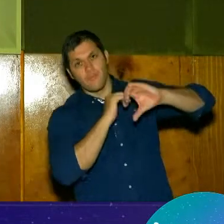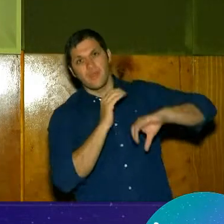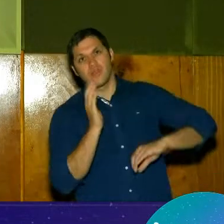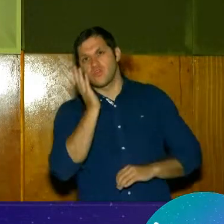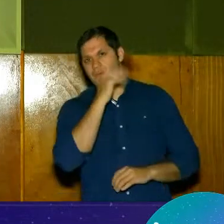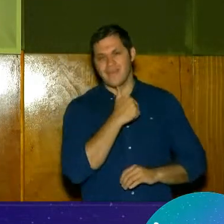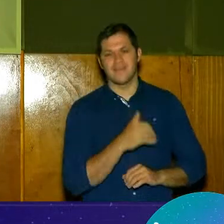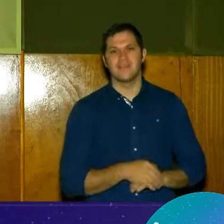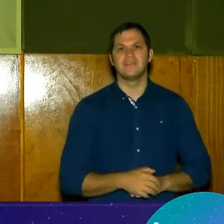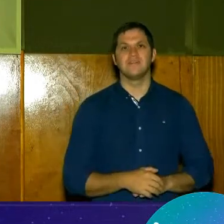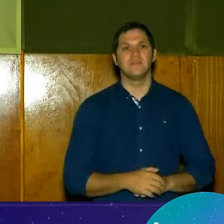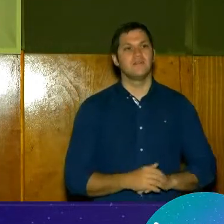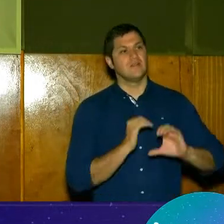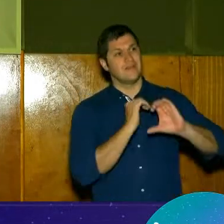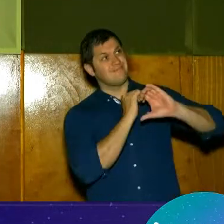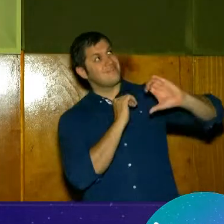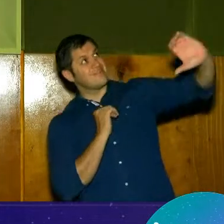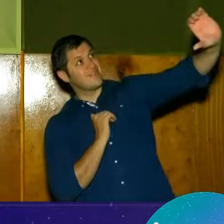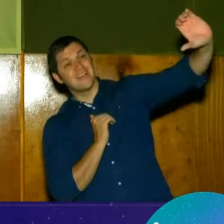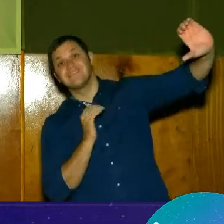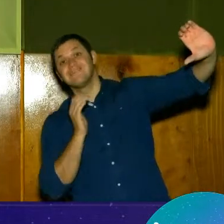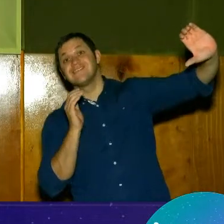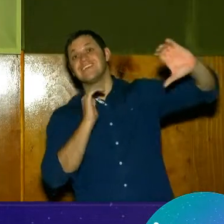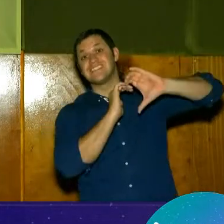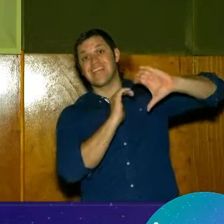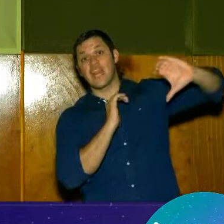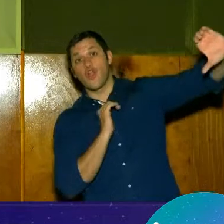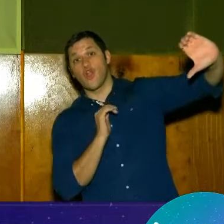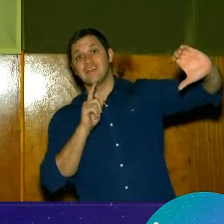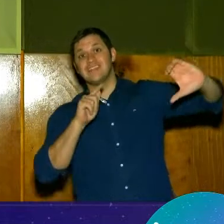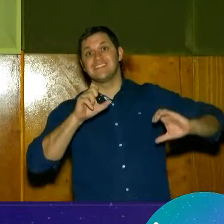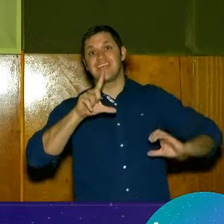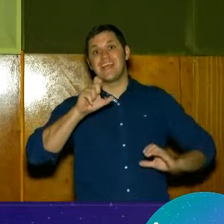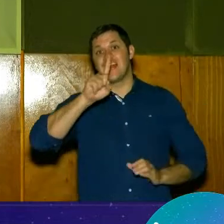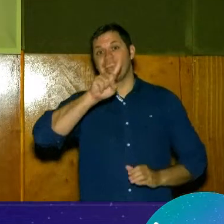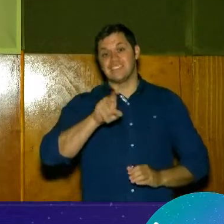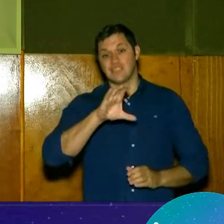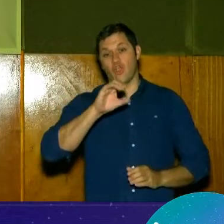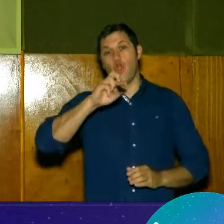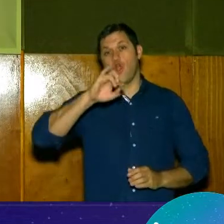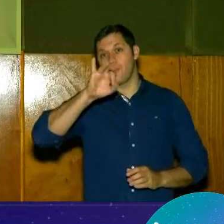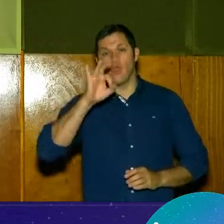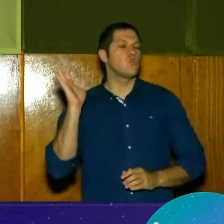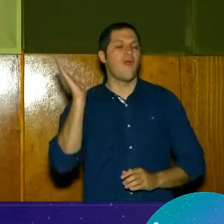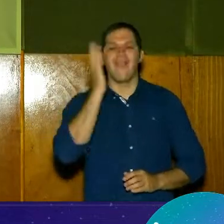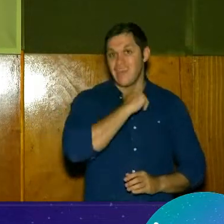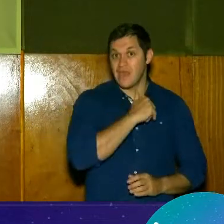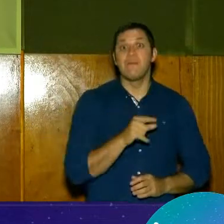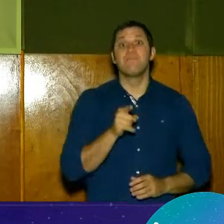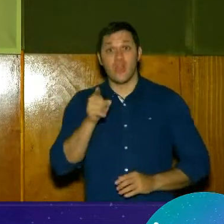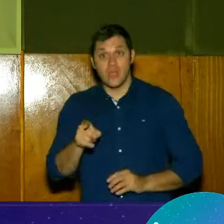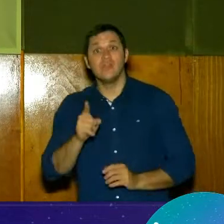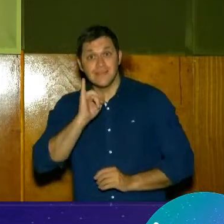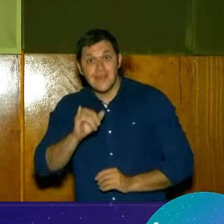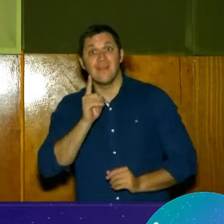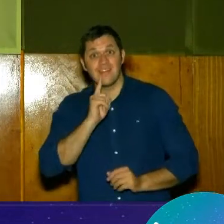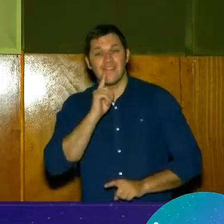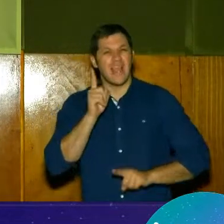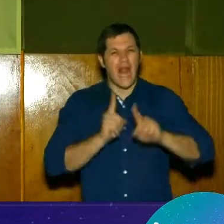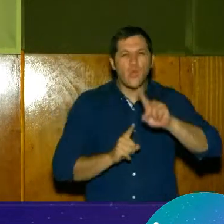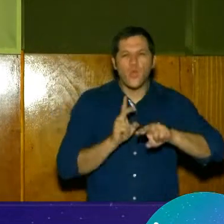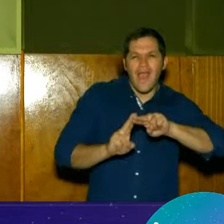no había telescopio eran las últimas eran las observaciones tecnológicas digamos no tecnológicas